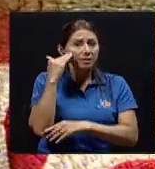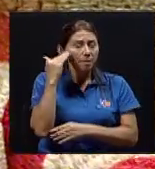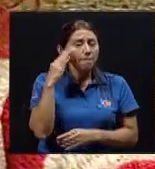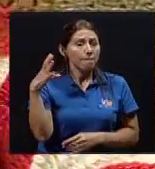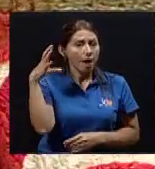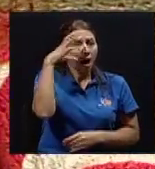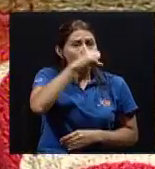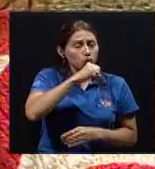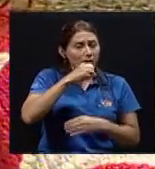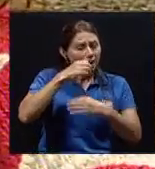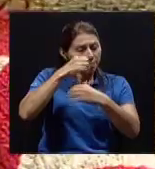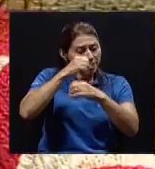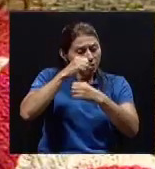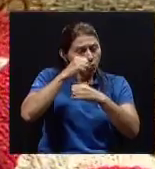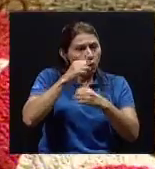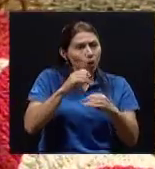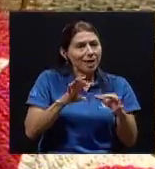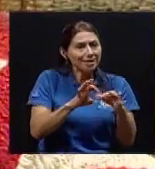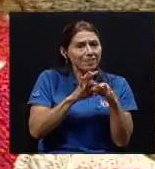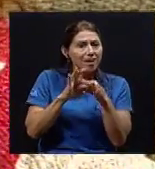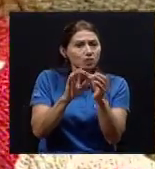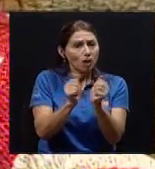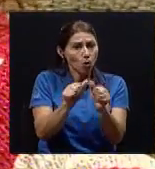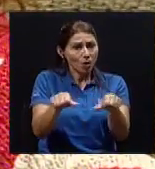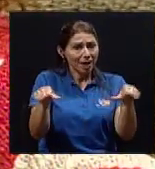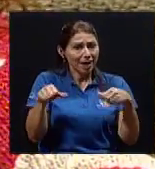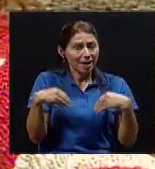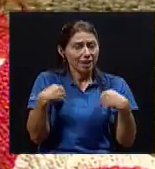relaciona con el área de la salud,